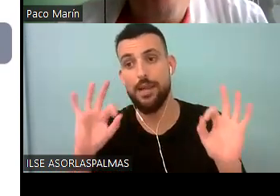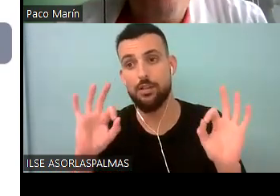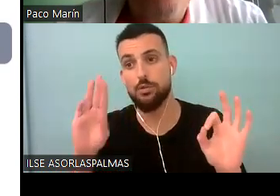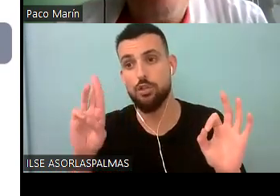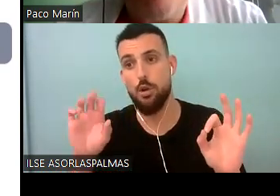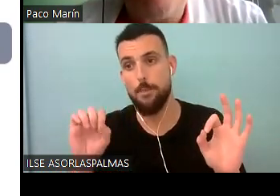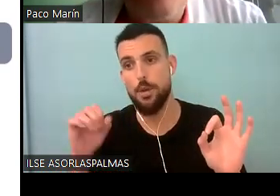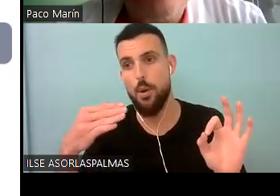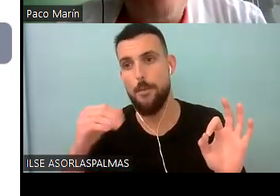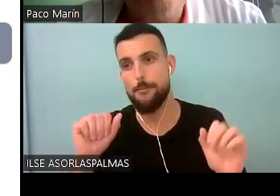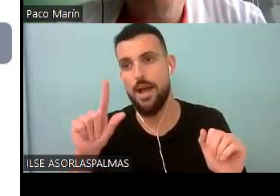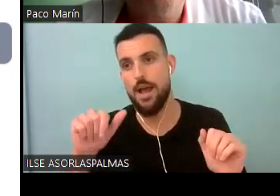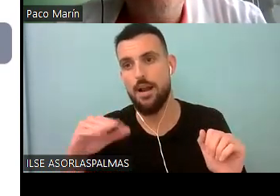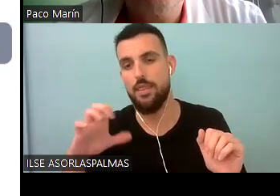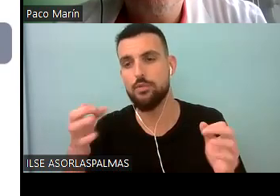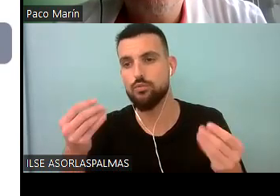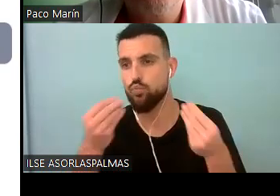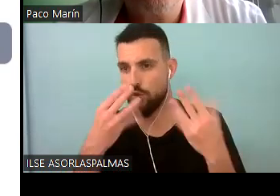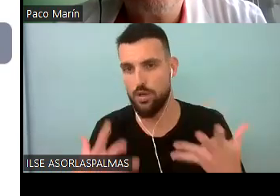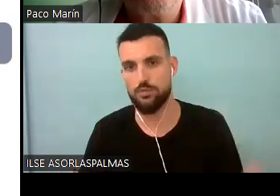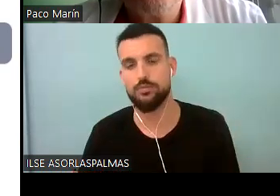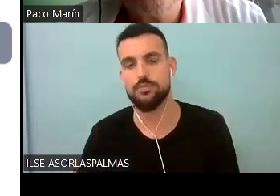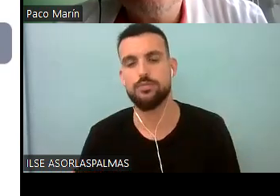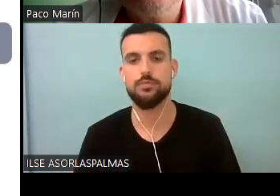muy buen producto en ese sentido, sí.